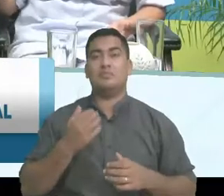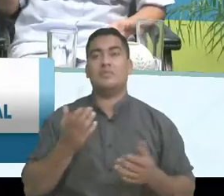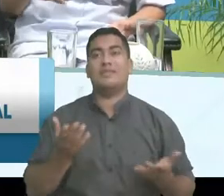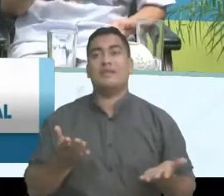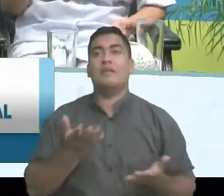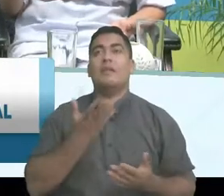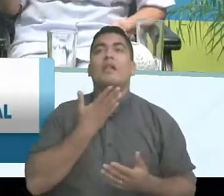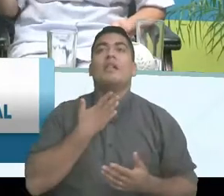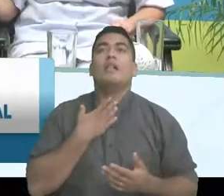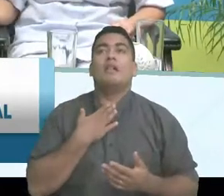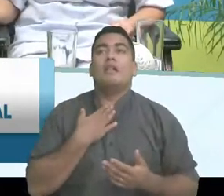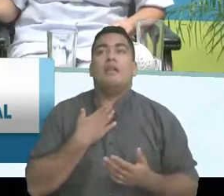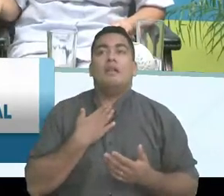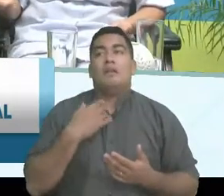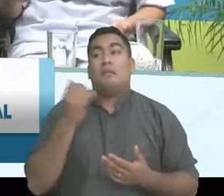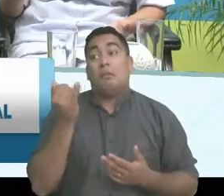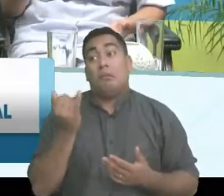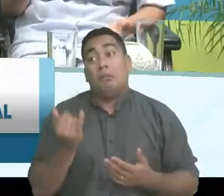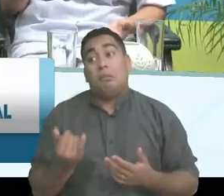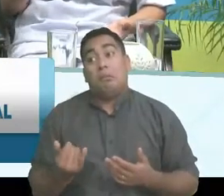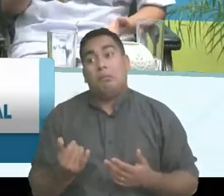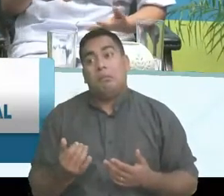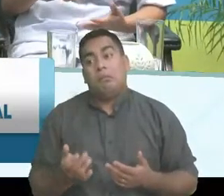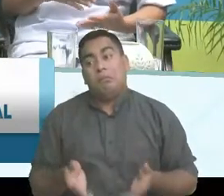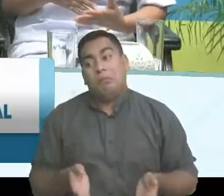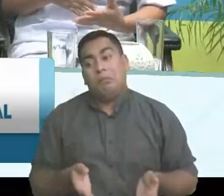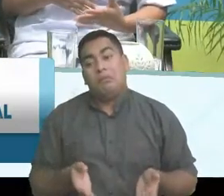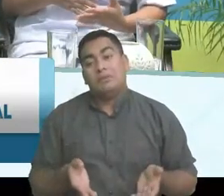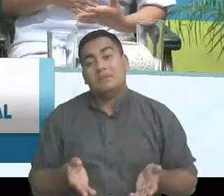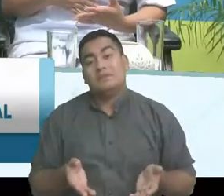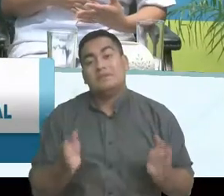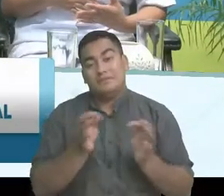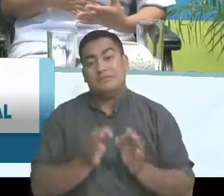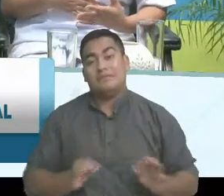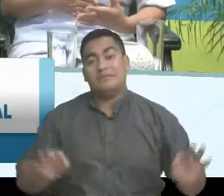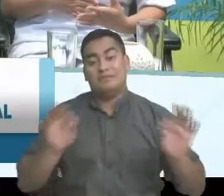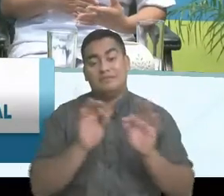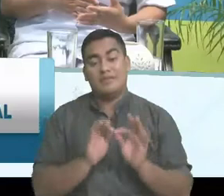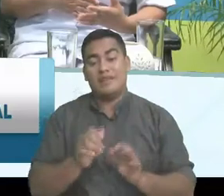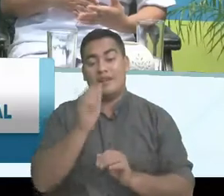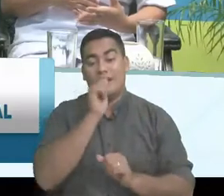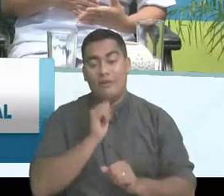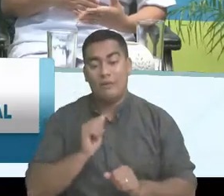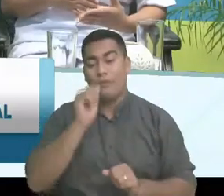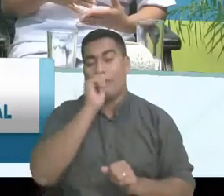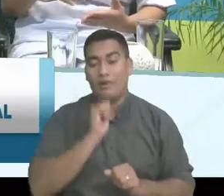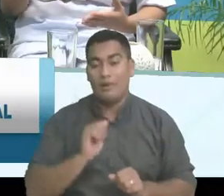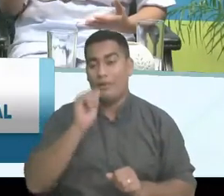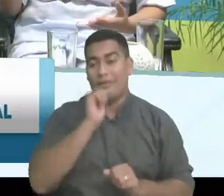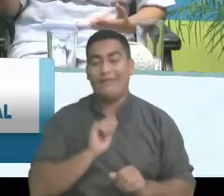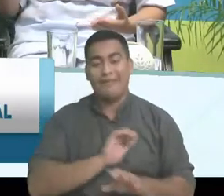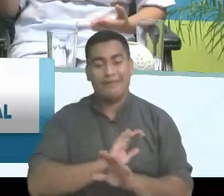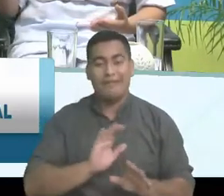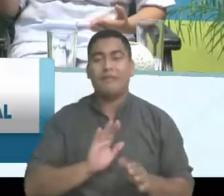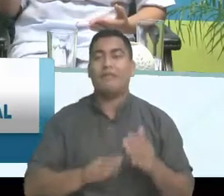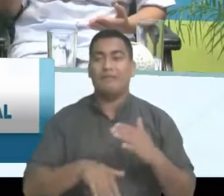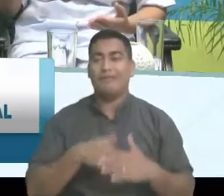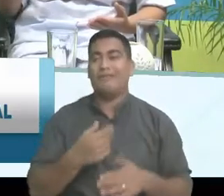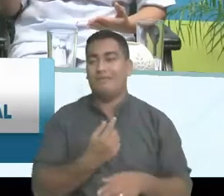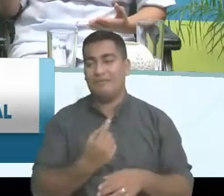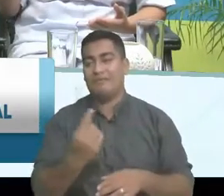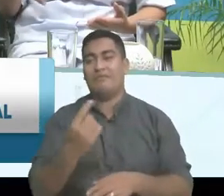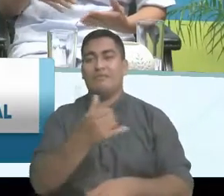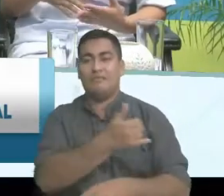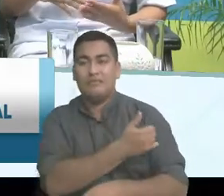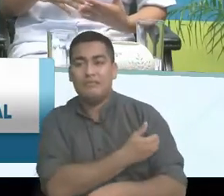deshidratación, y ahí es donde se descompensan los pacientes. Entonces el primer manejo es la hidratación. Luego acudir a la unidad de salud para el